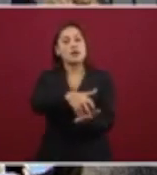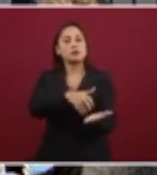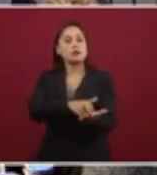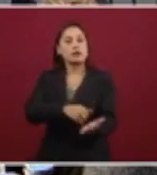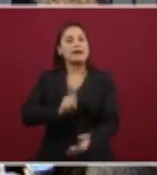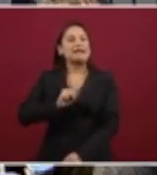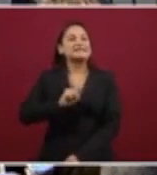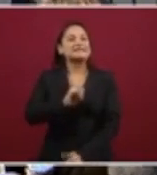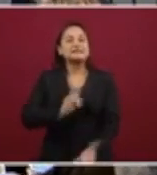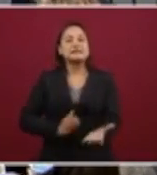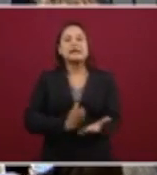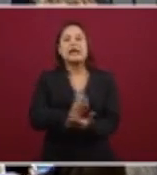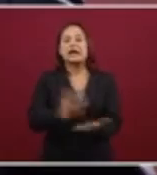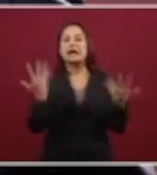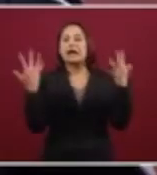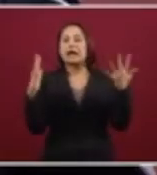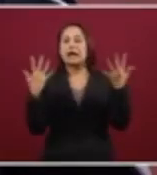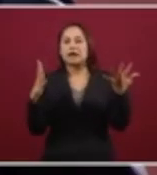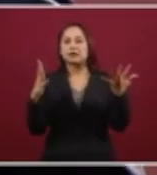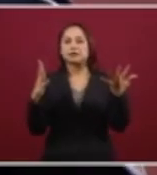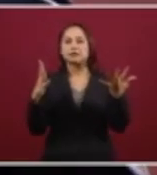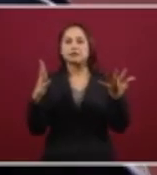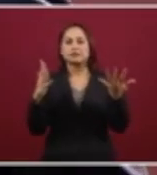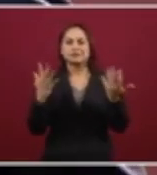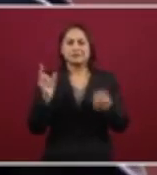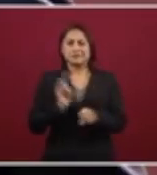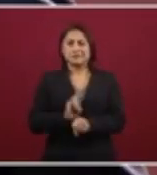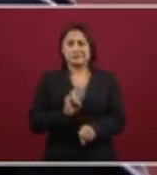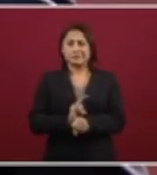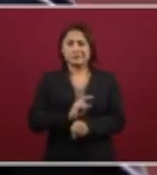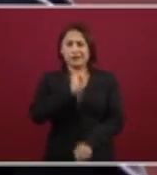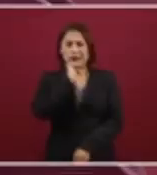No, nada de simulación.